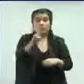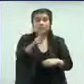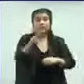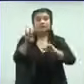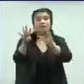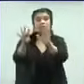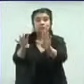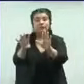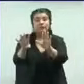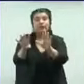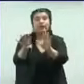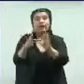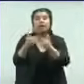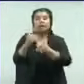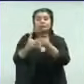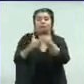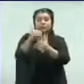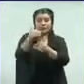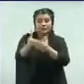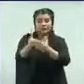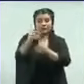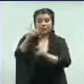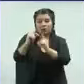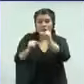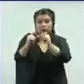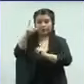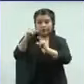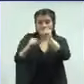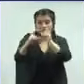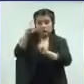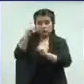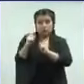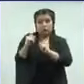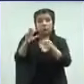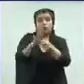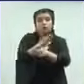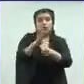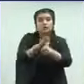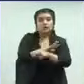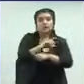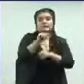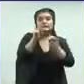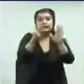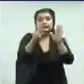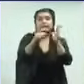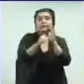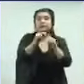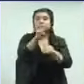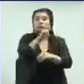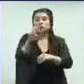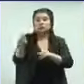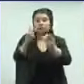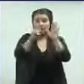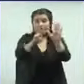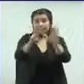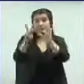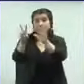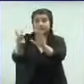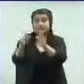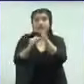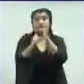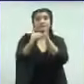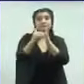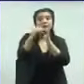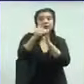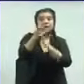429 eventos de licitación por un monto calculado de 7.277